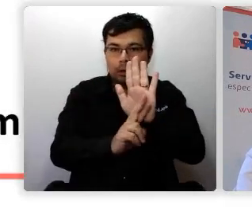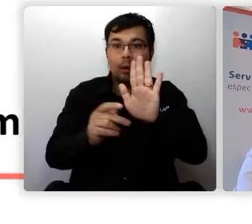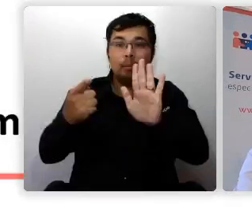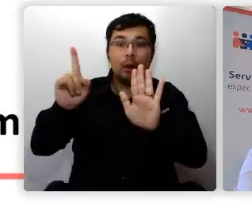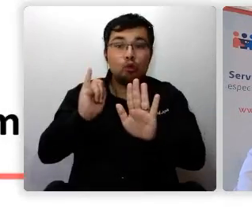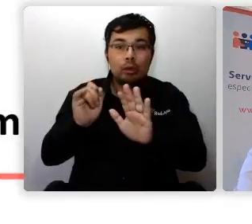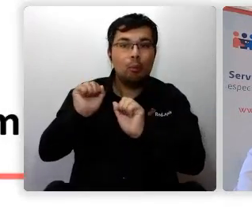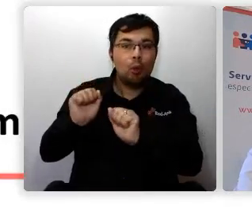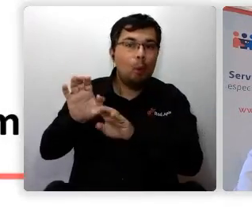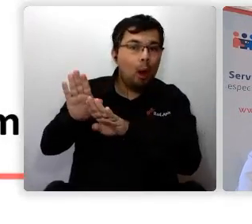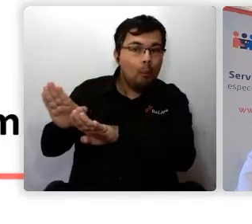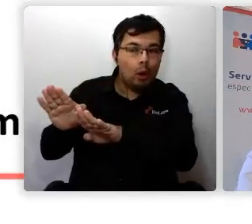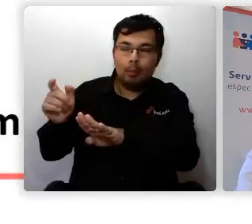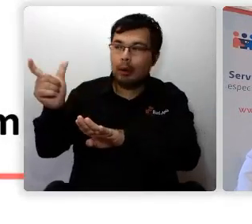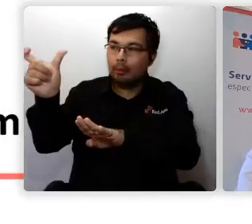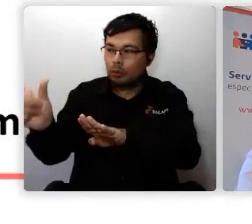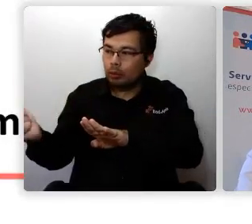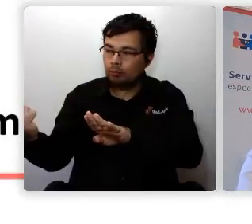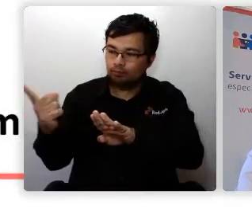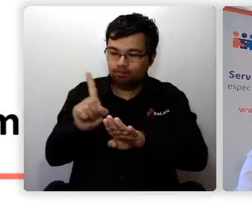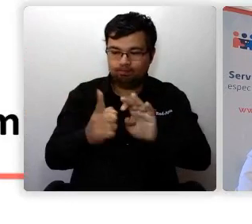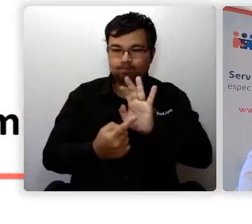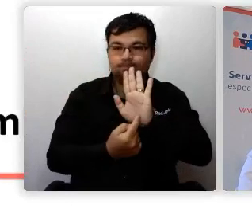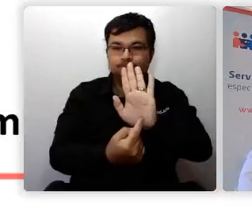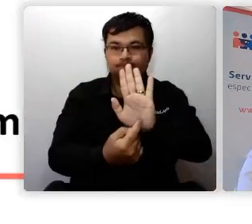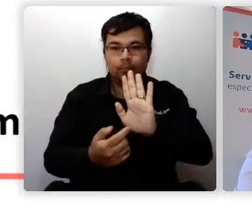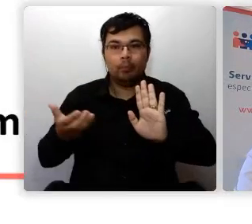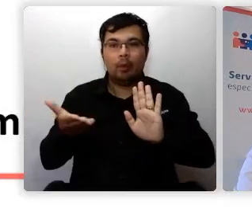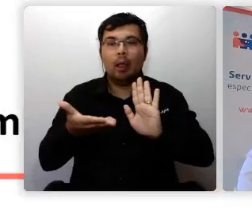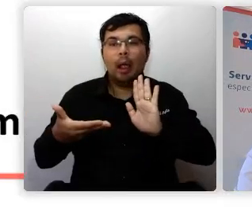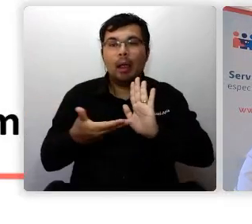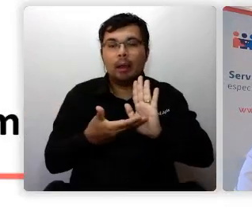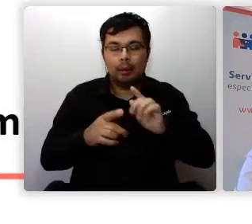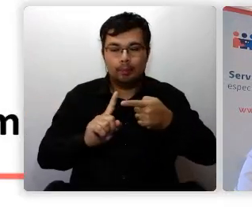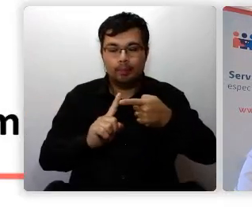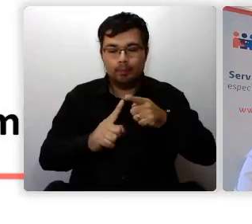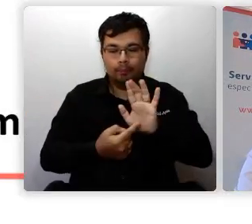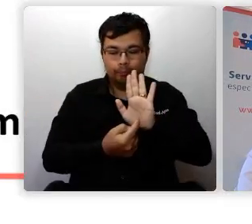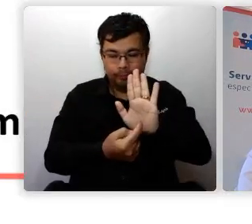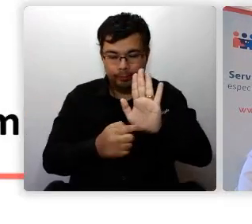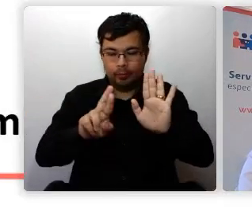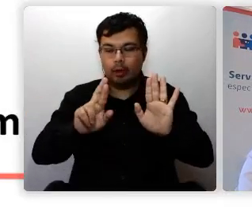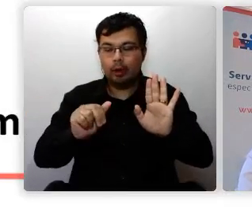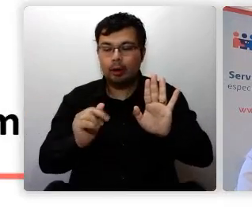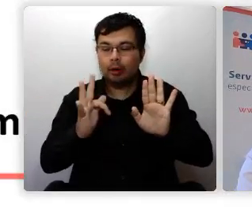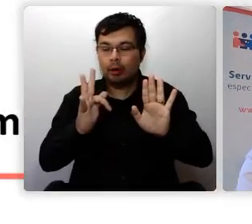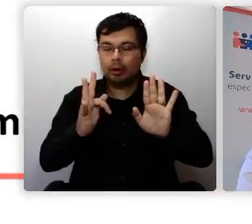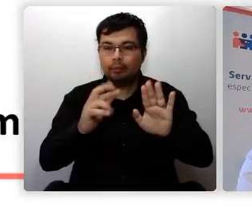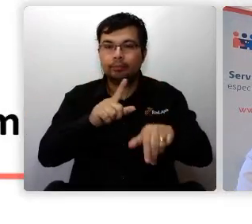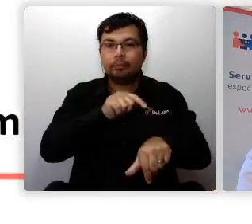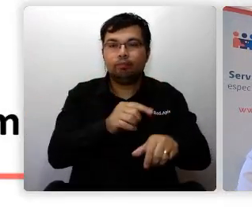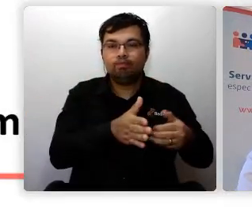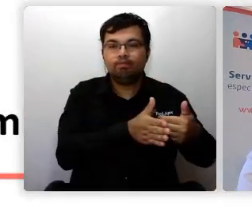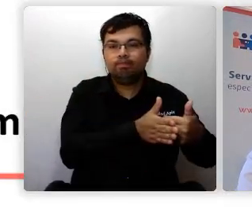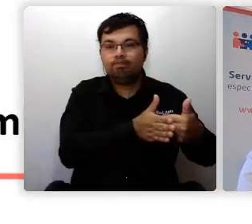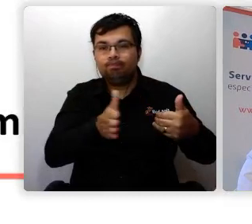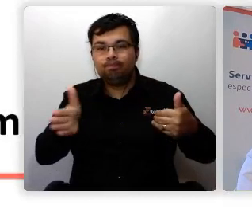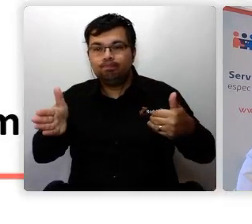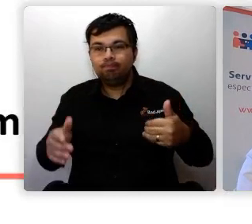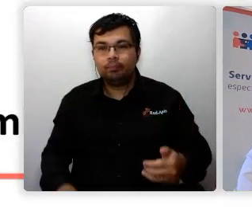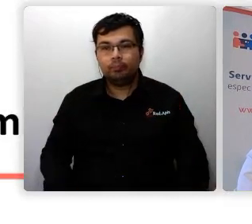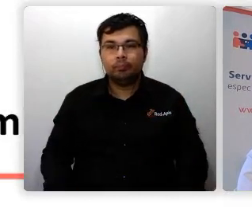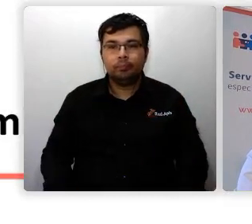corresponda. Nosotros podemos decirle, aquí puede presentar, tiene que presentar una RAF, tiene tal plazo, en la RAF tiene que presentar